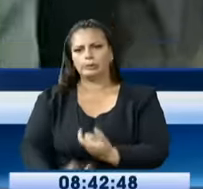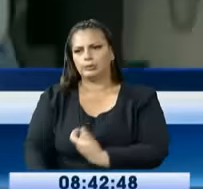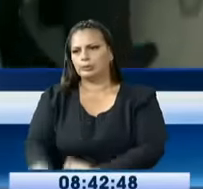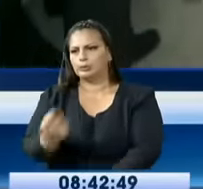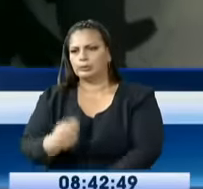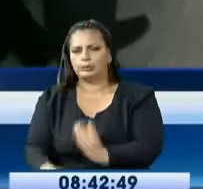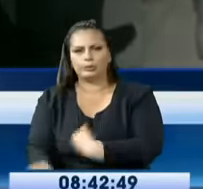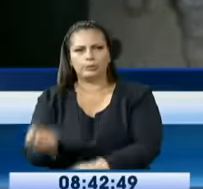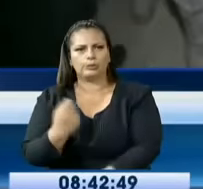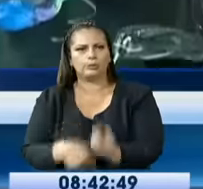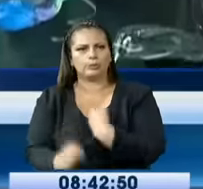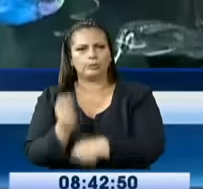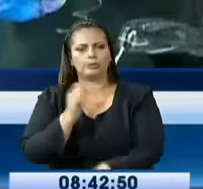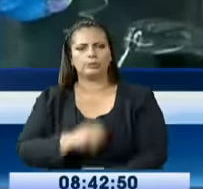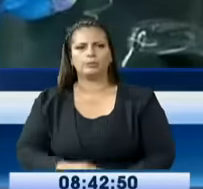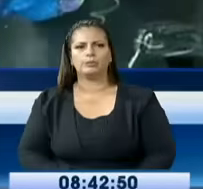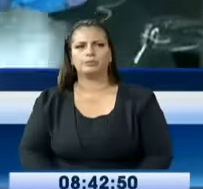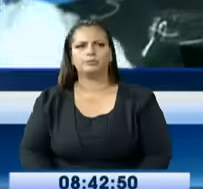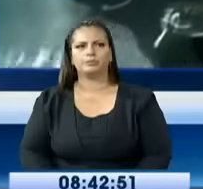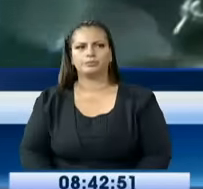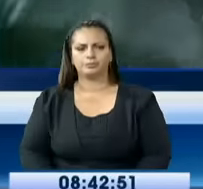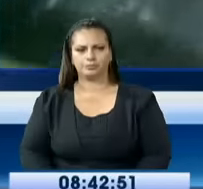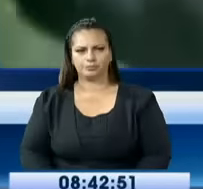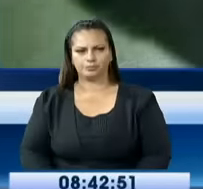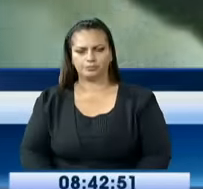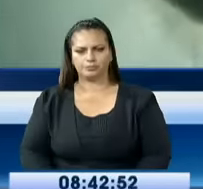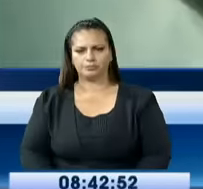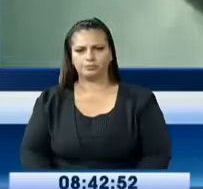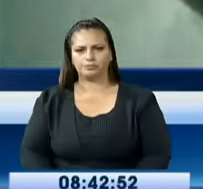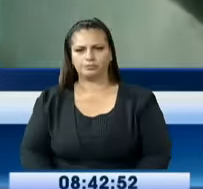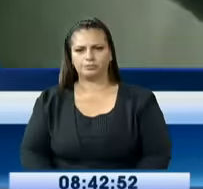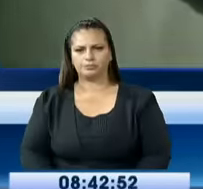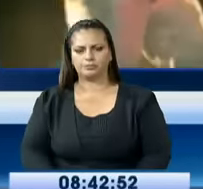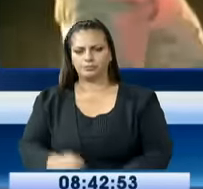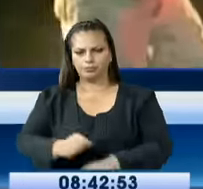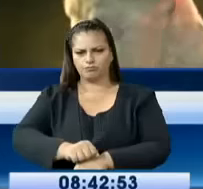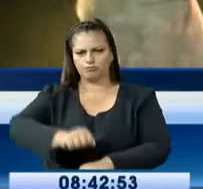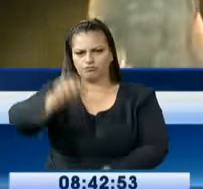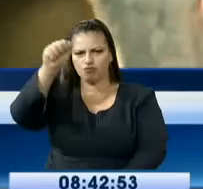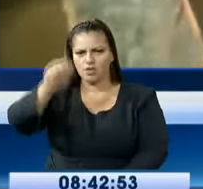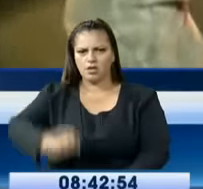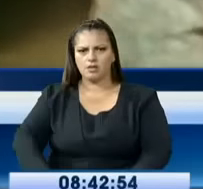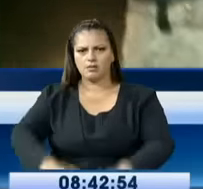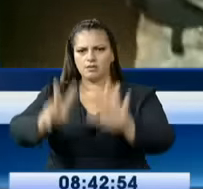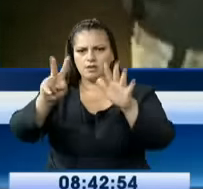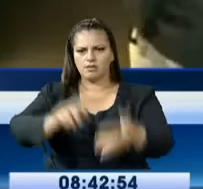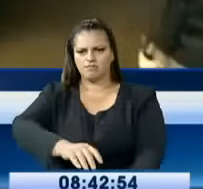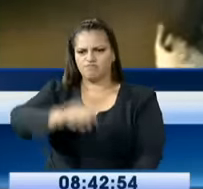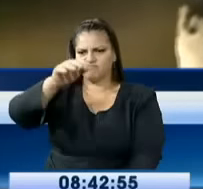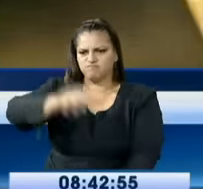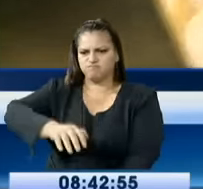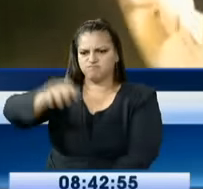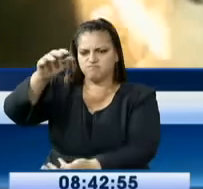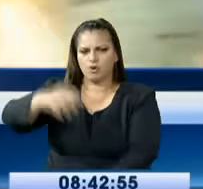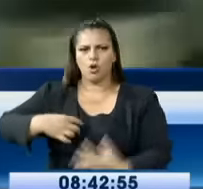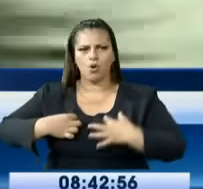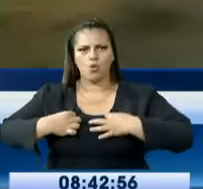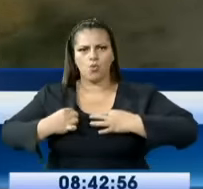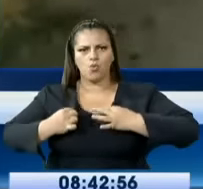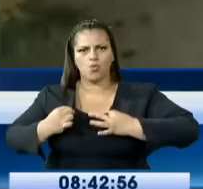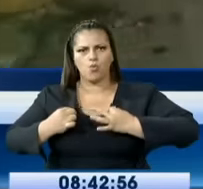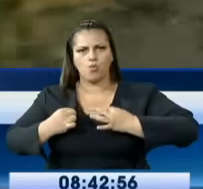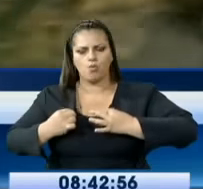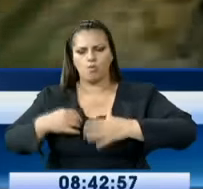En el operativo se incautó 7 bultos con ropa que estaban destinados para Guayaquil